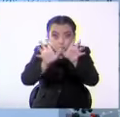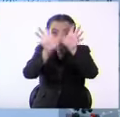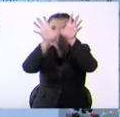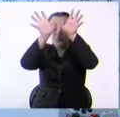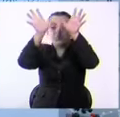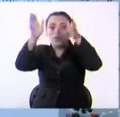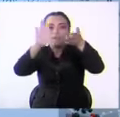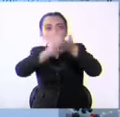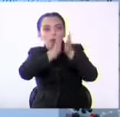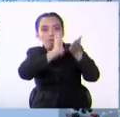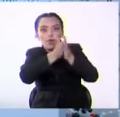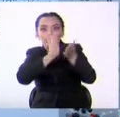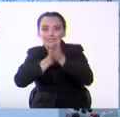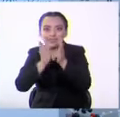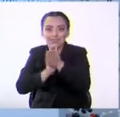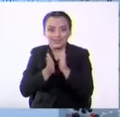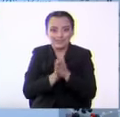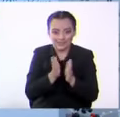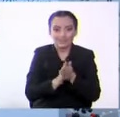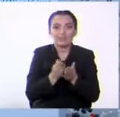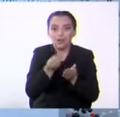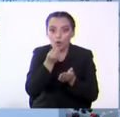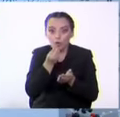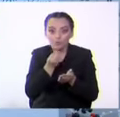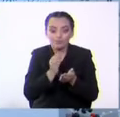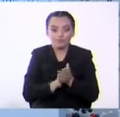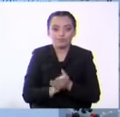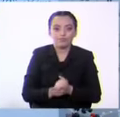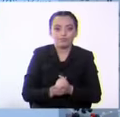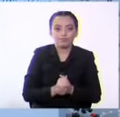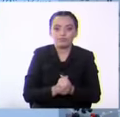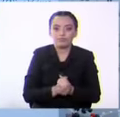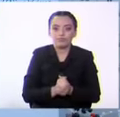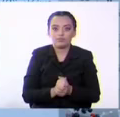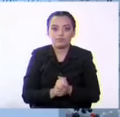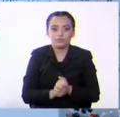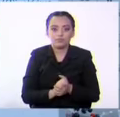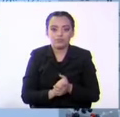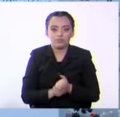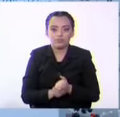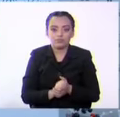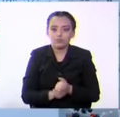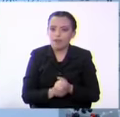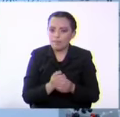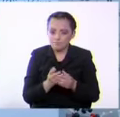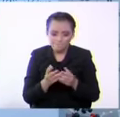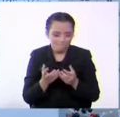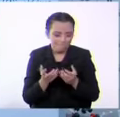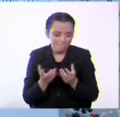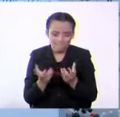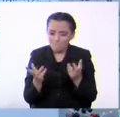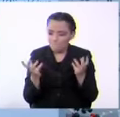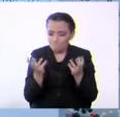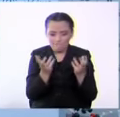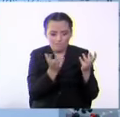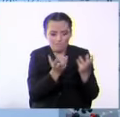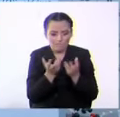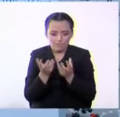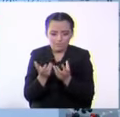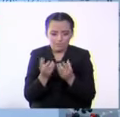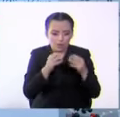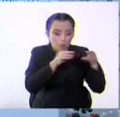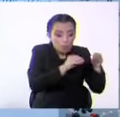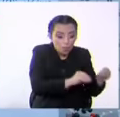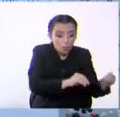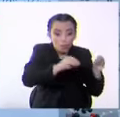se va al Boquerón también, es parte de la belleza escénica. Mucha gente vive o se muda a estos